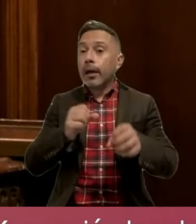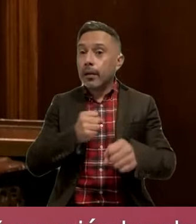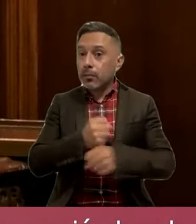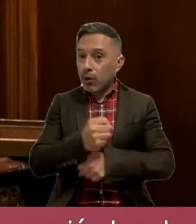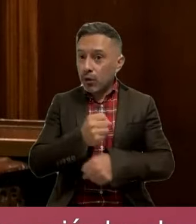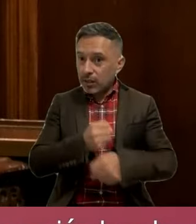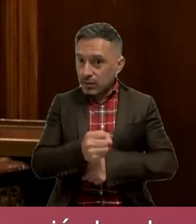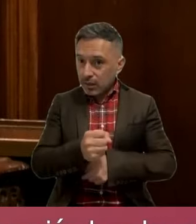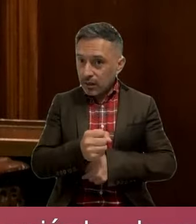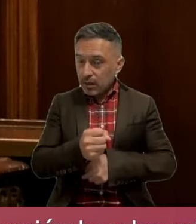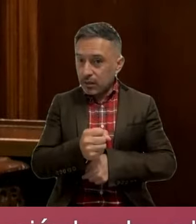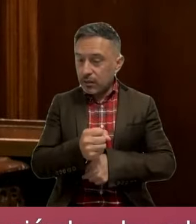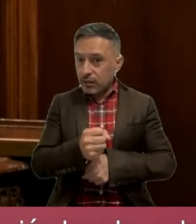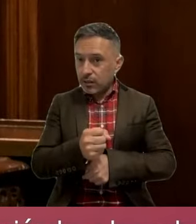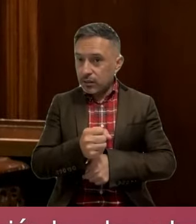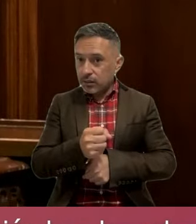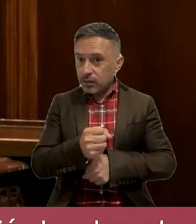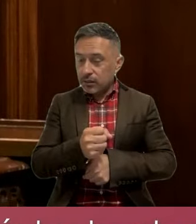solamente